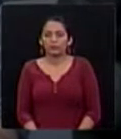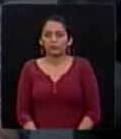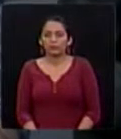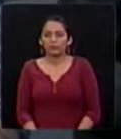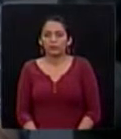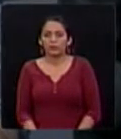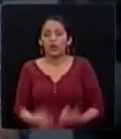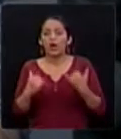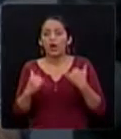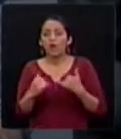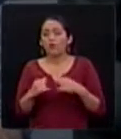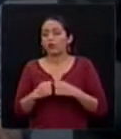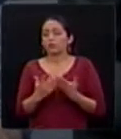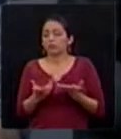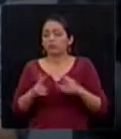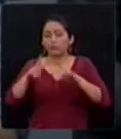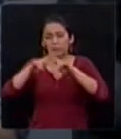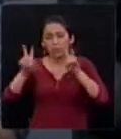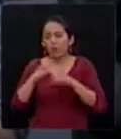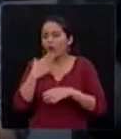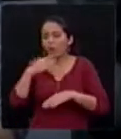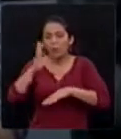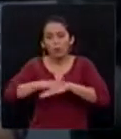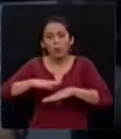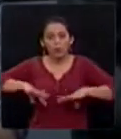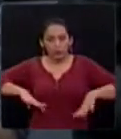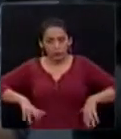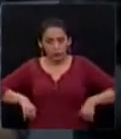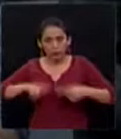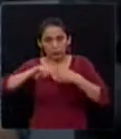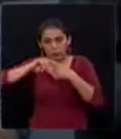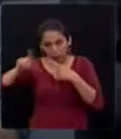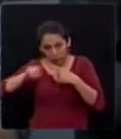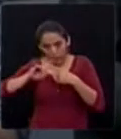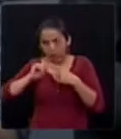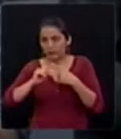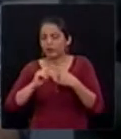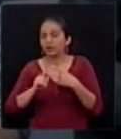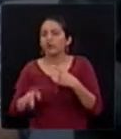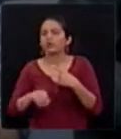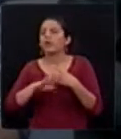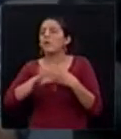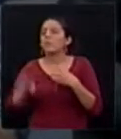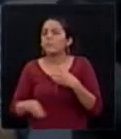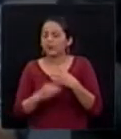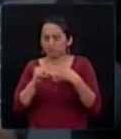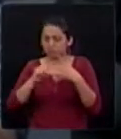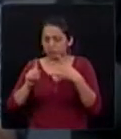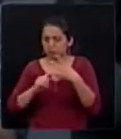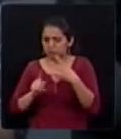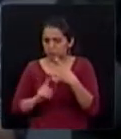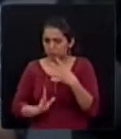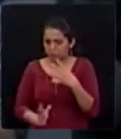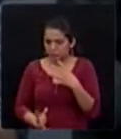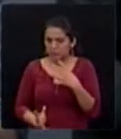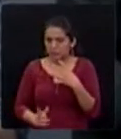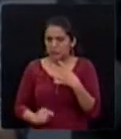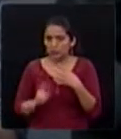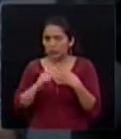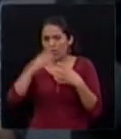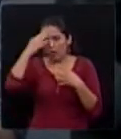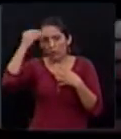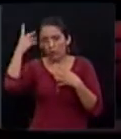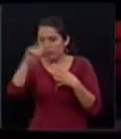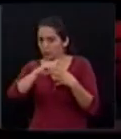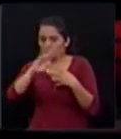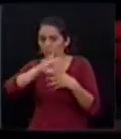en la impunidad. Y me refiero a que otros tipos penales, a los delitos fines por el cual se asociaron o a su vez por lo cual hubo una estructura